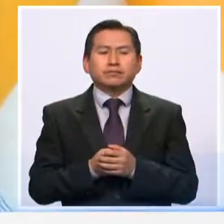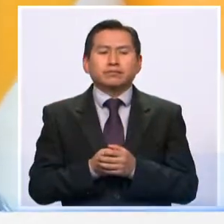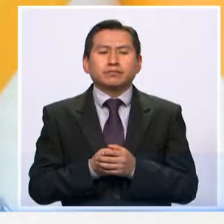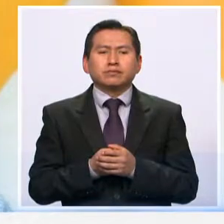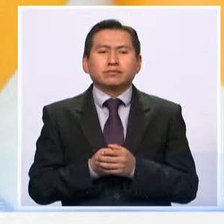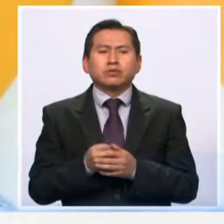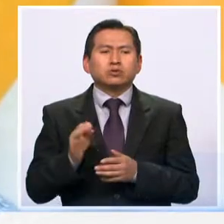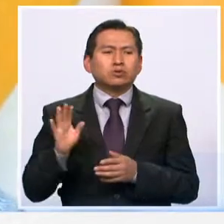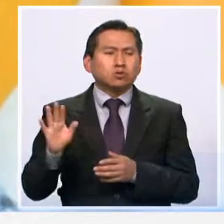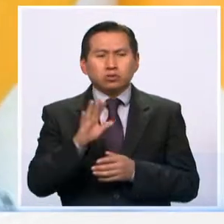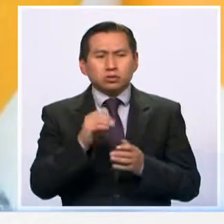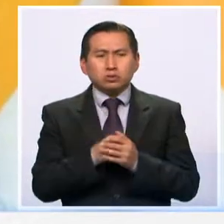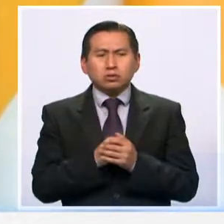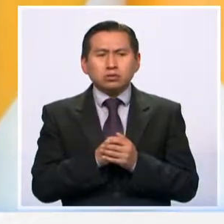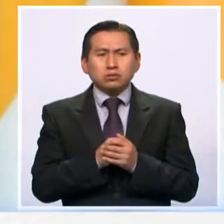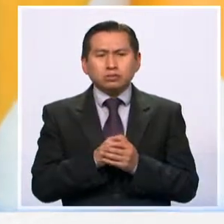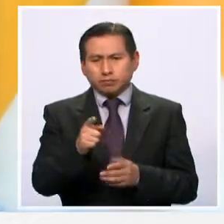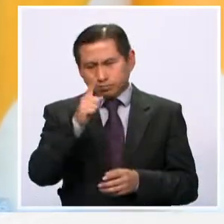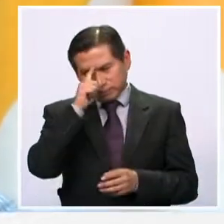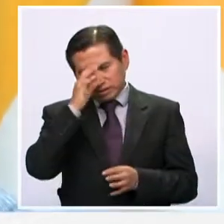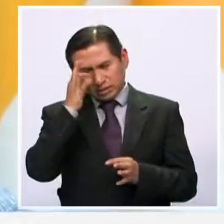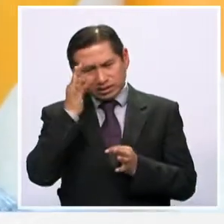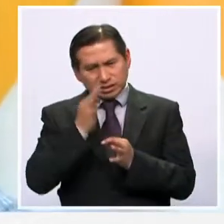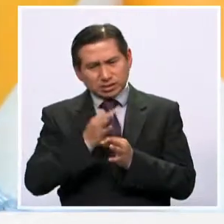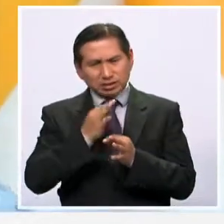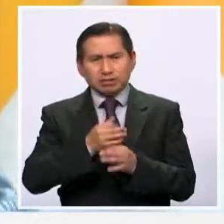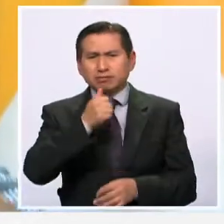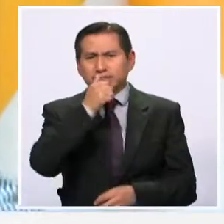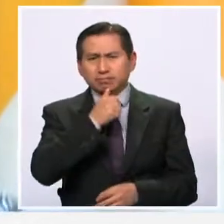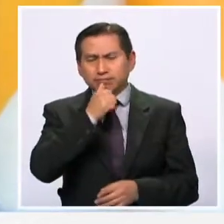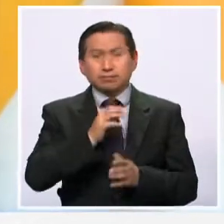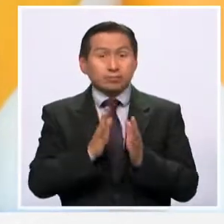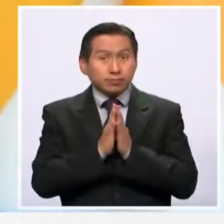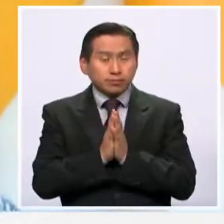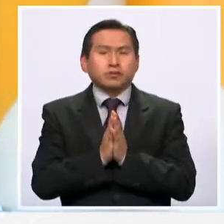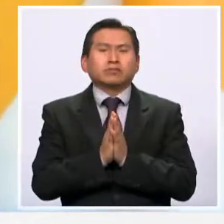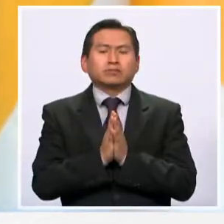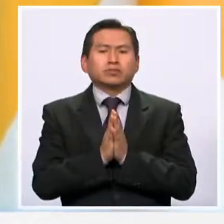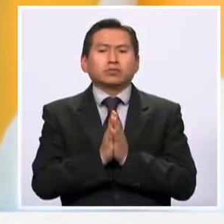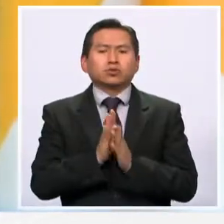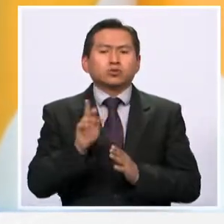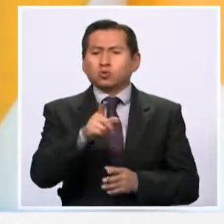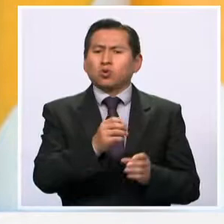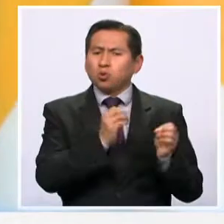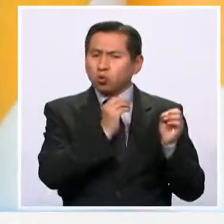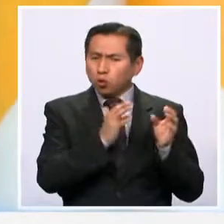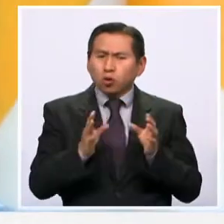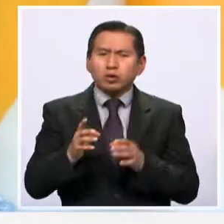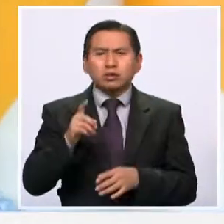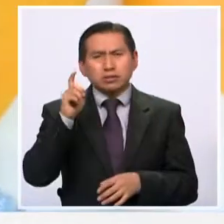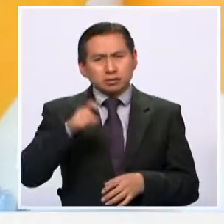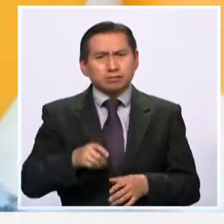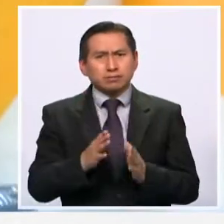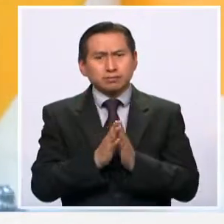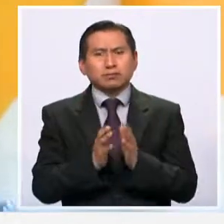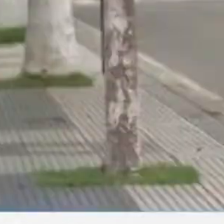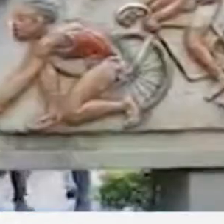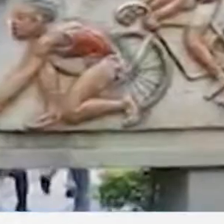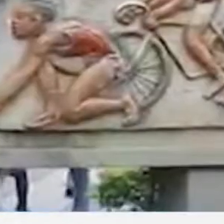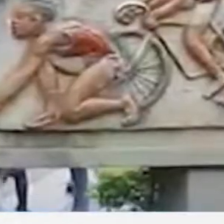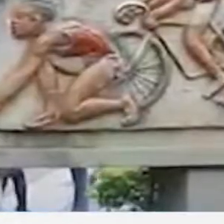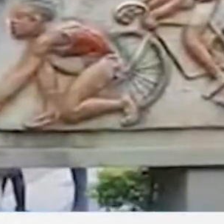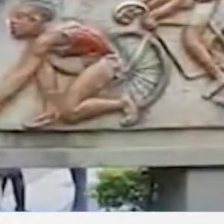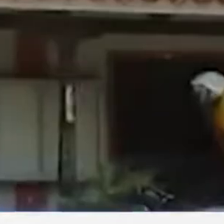tengamos la disciplina, tengamos ese orden y